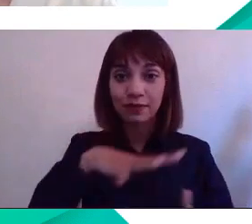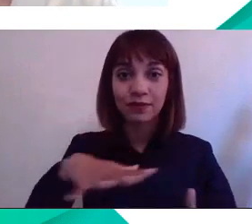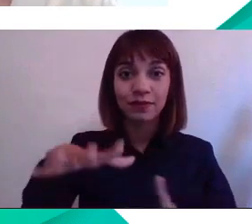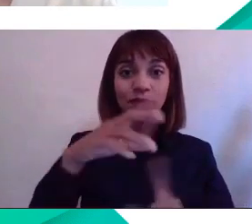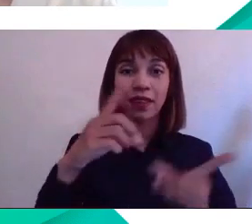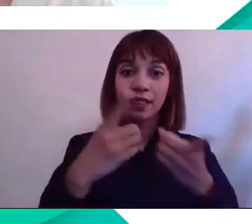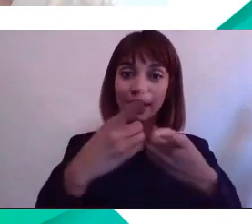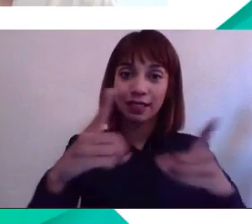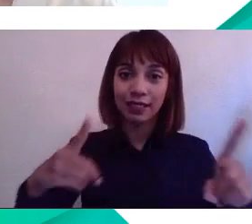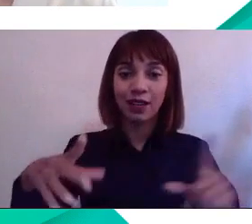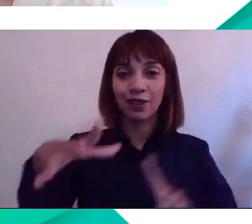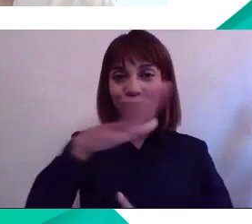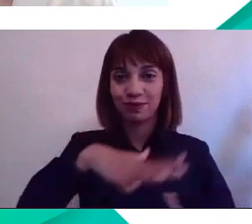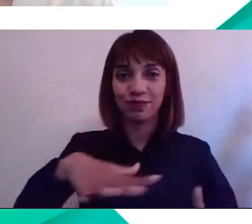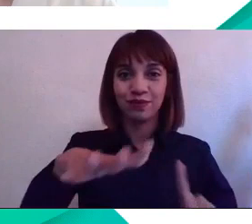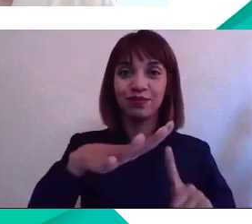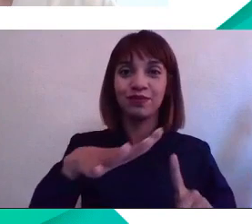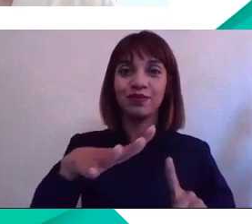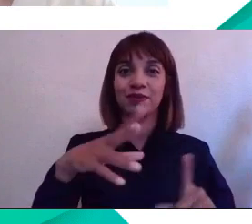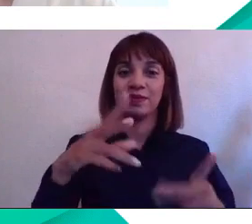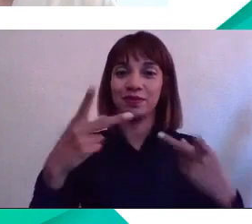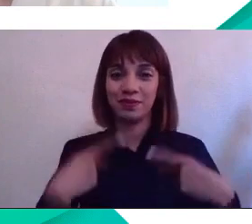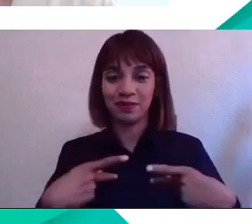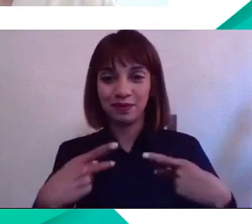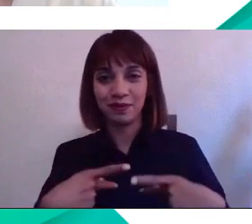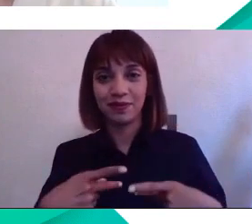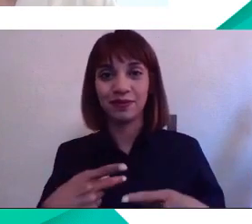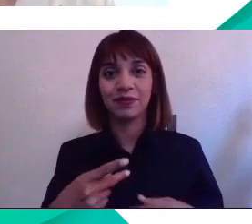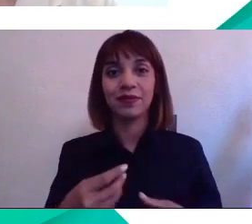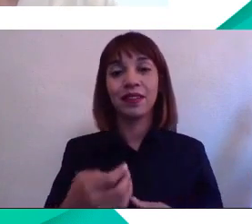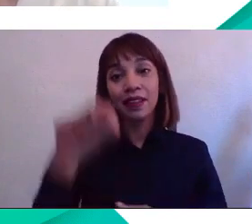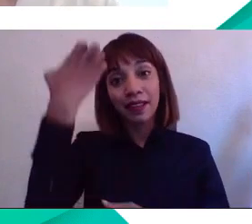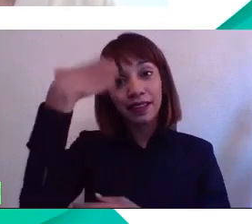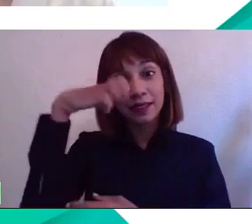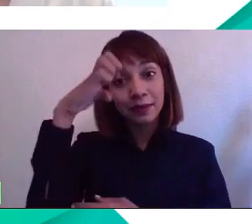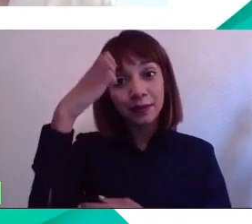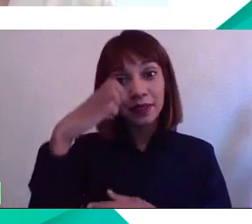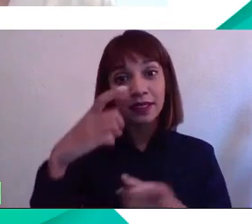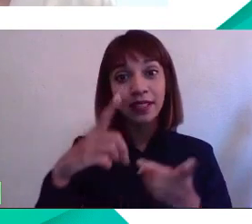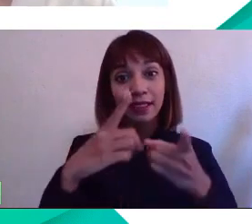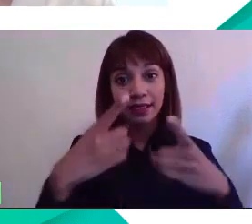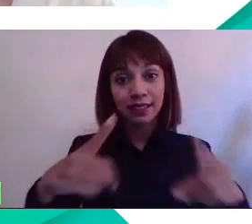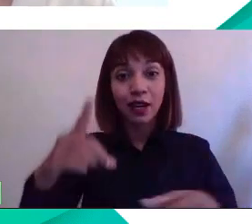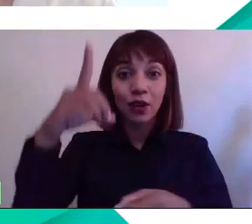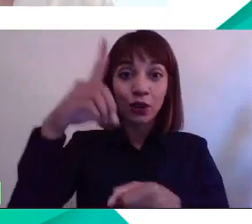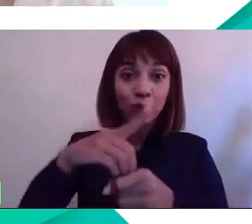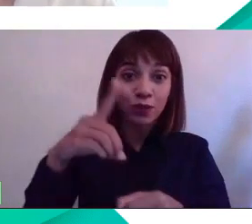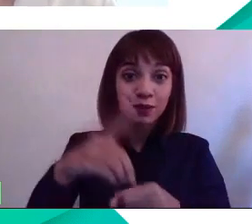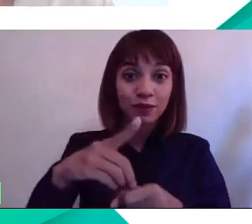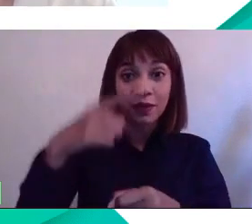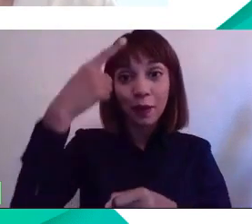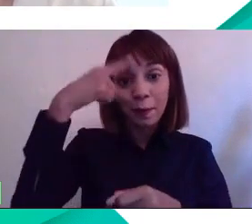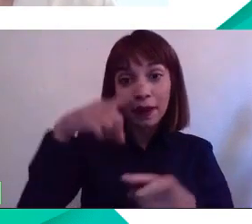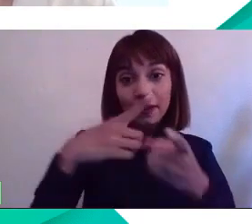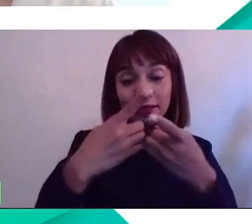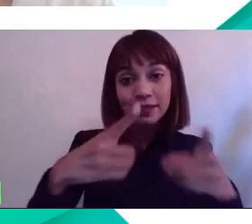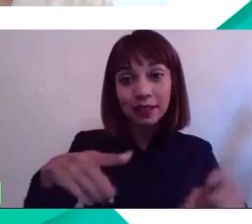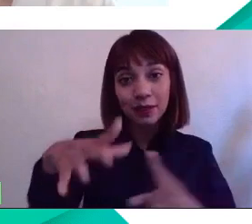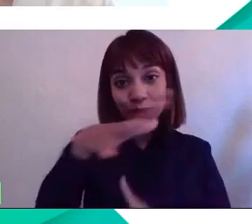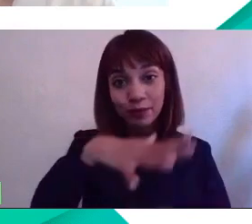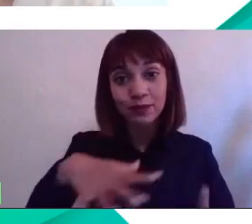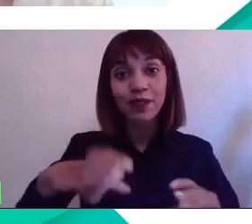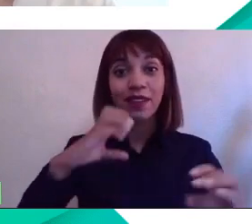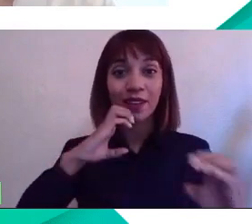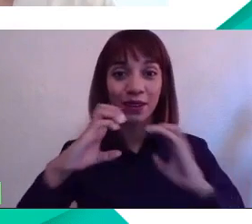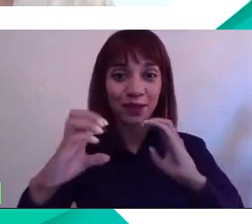género y emprendimiento social. También tiene amplia experiencia en el desarrollo de fondos y en la consultoría para el desarrollo comunitario y la comunicación de planes